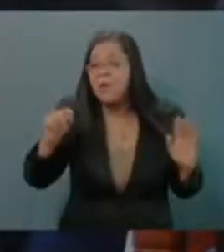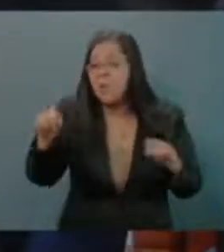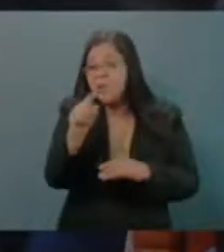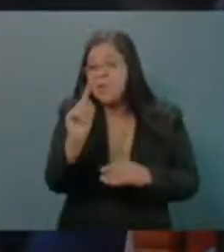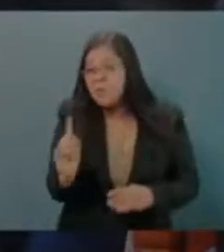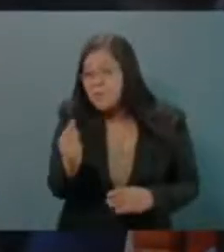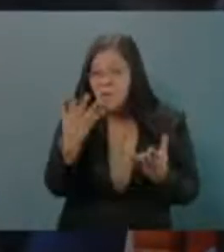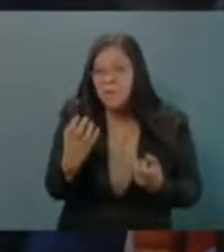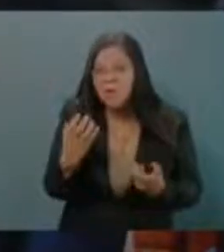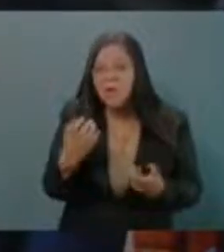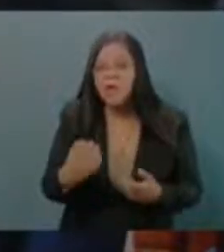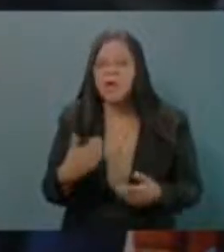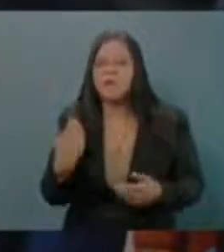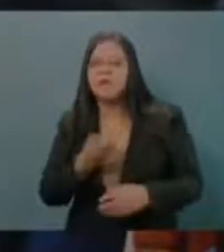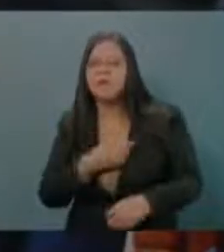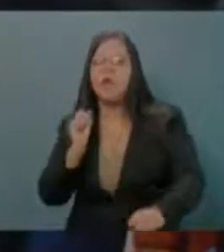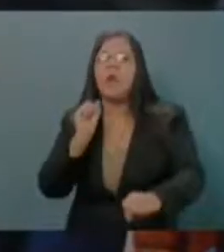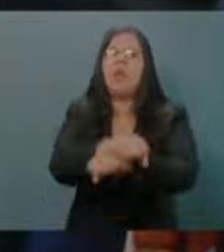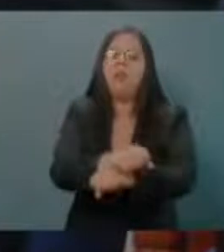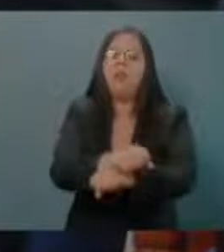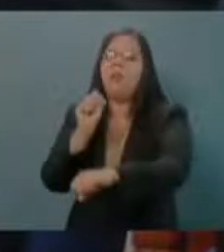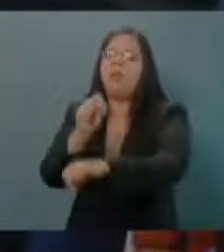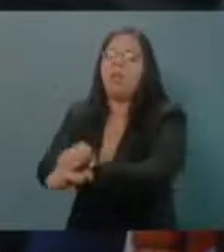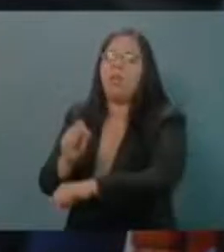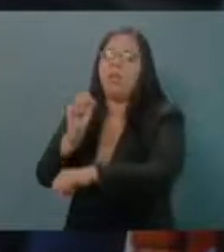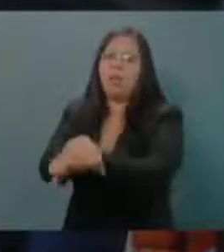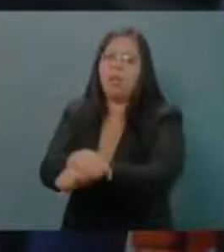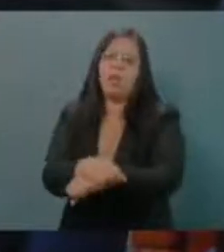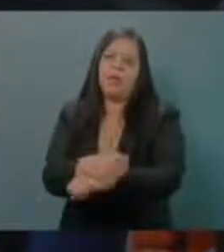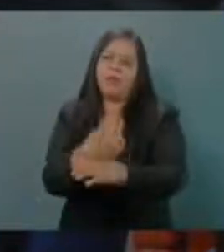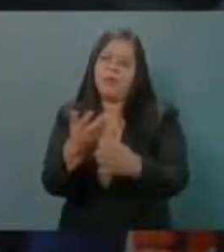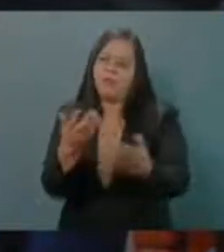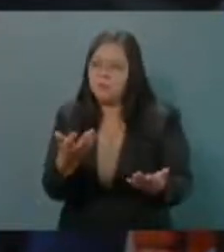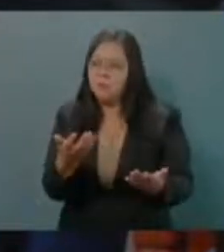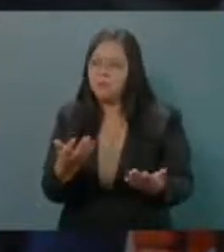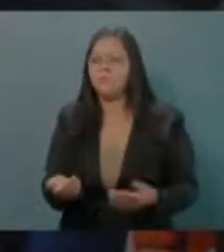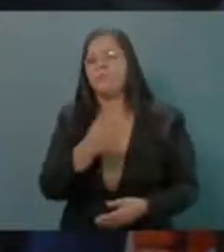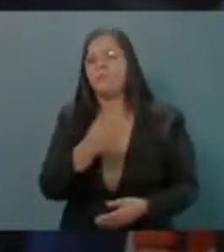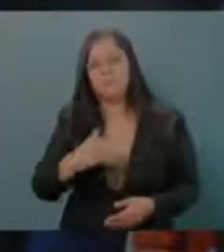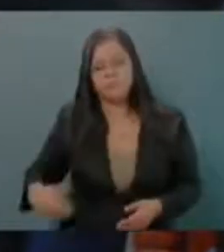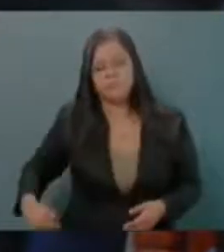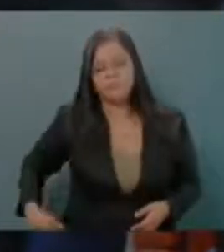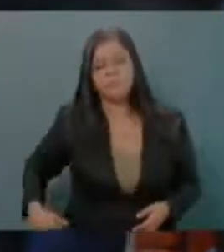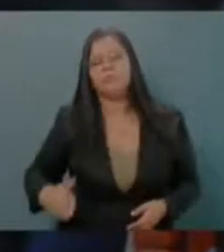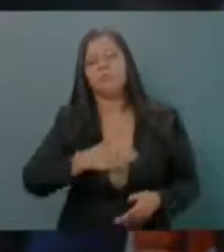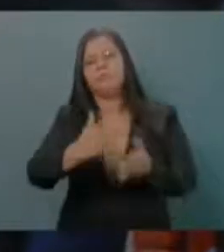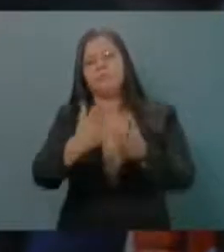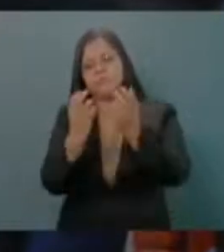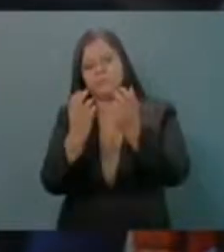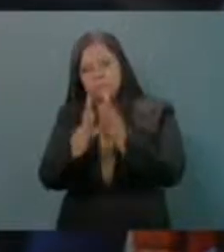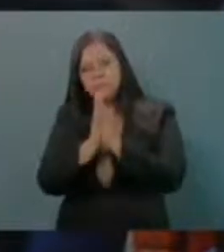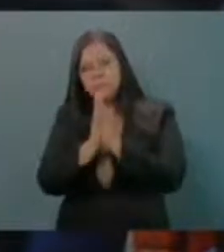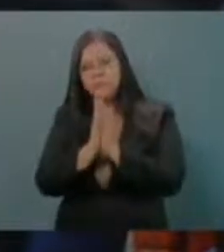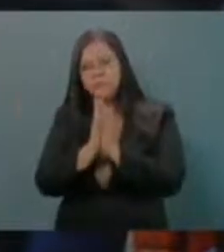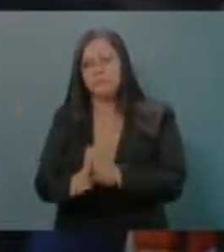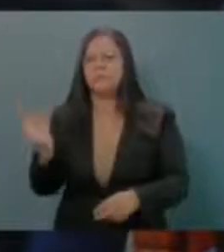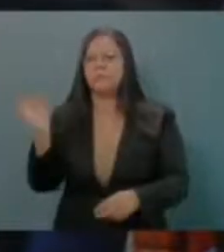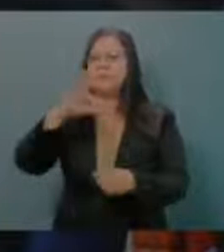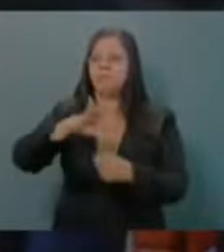interesa es el revanchismo y la persecución. Por tanto, presidente, le solicito también que a la